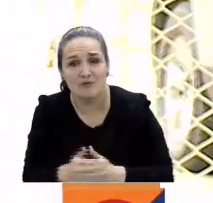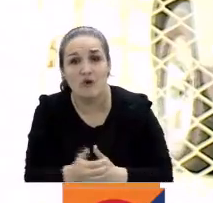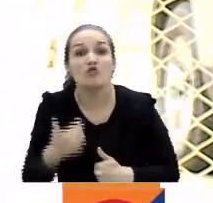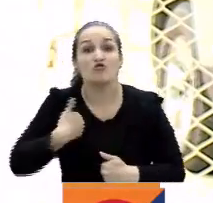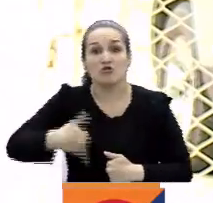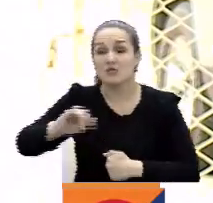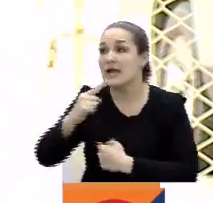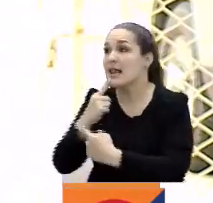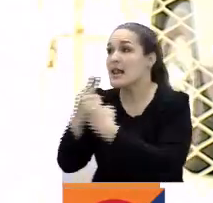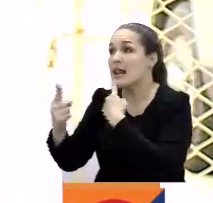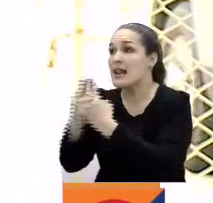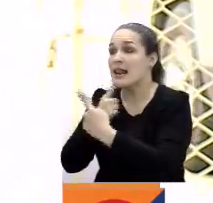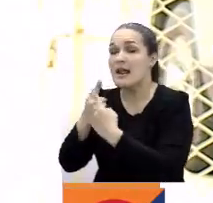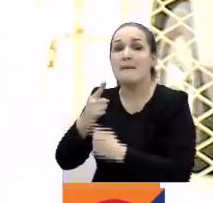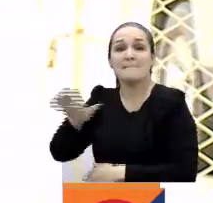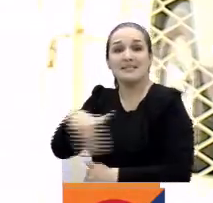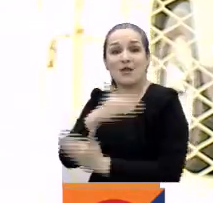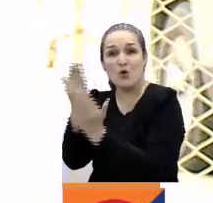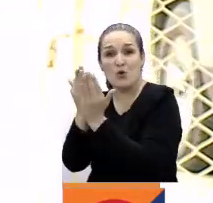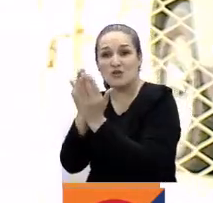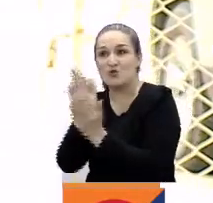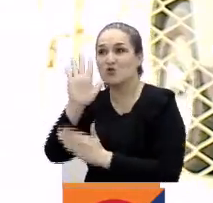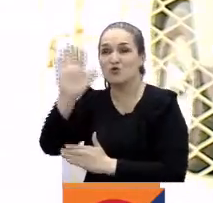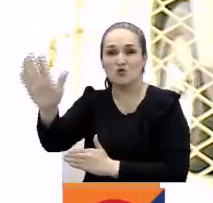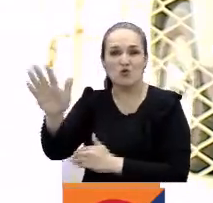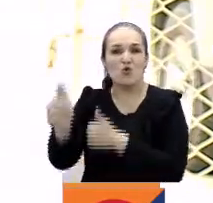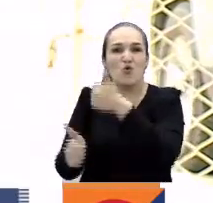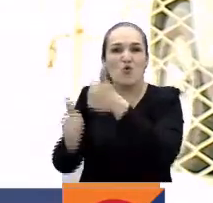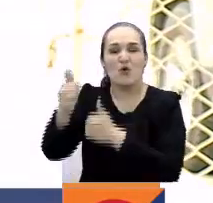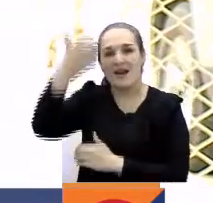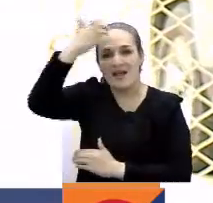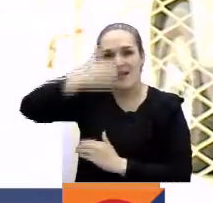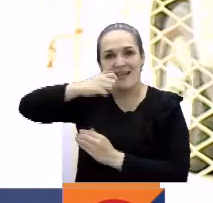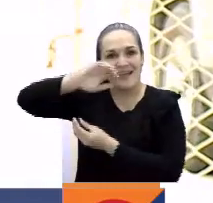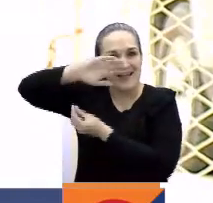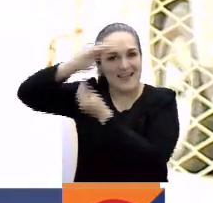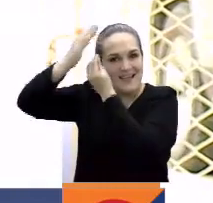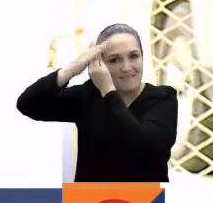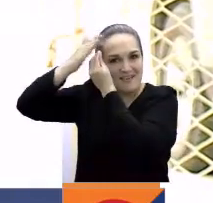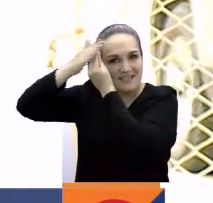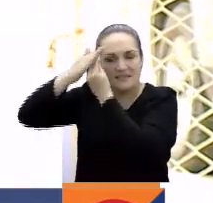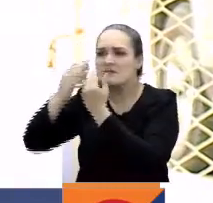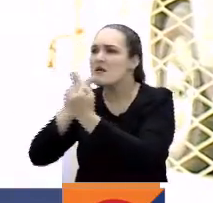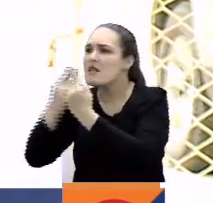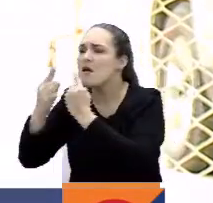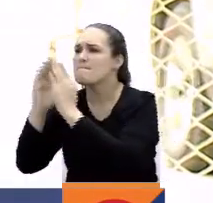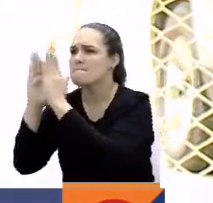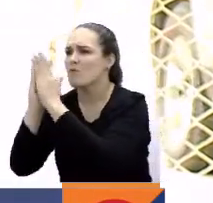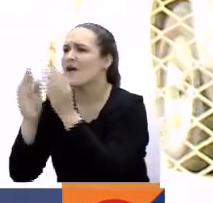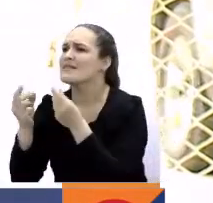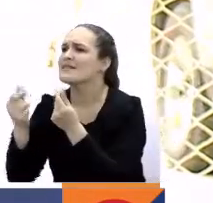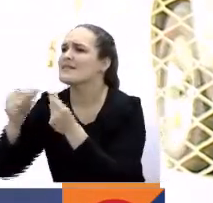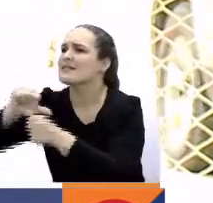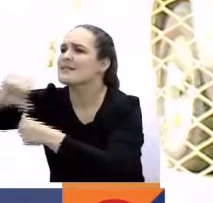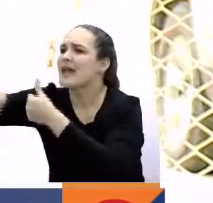el IFES exactamente, que se agilicen completamente los trámites